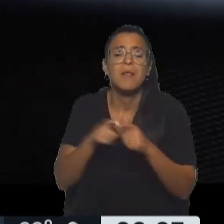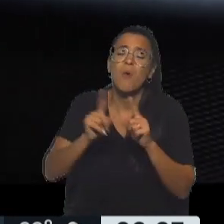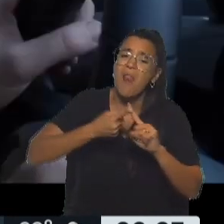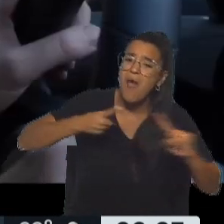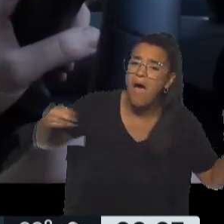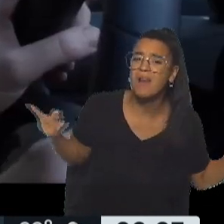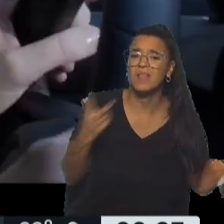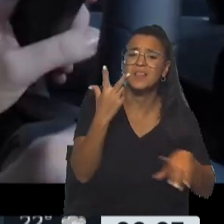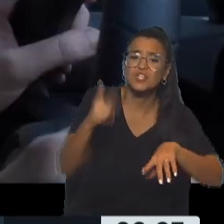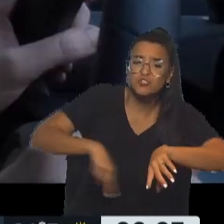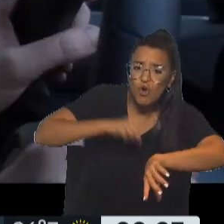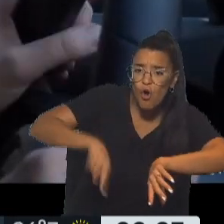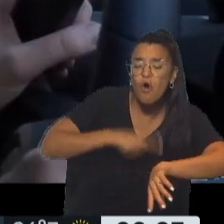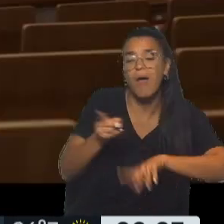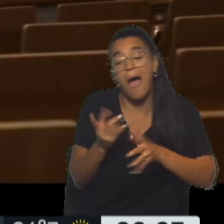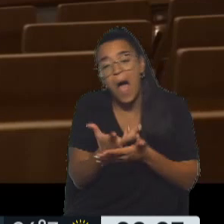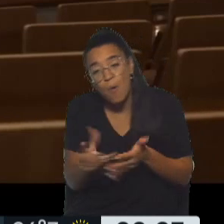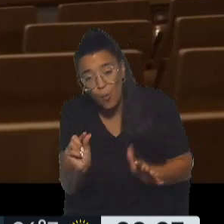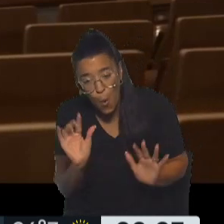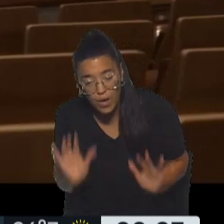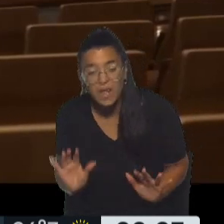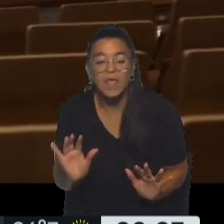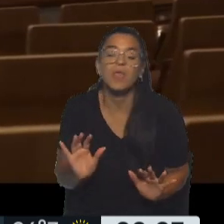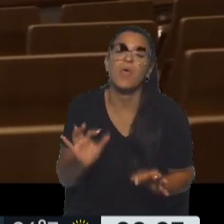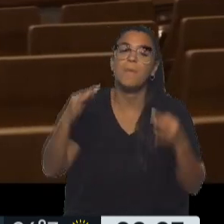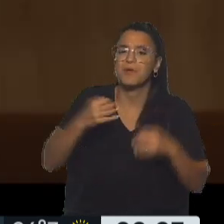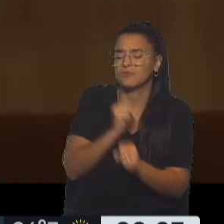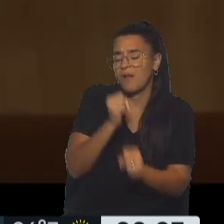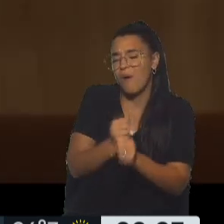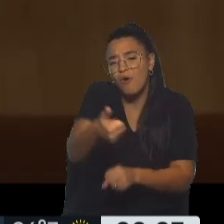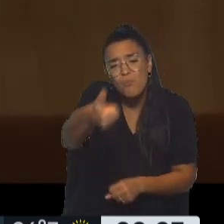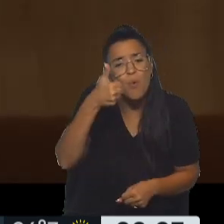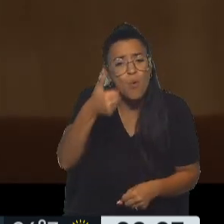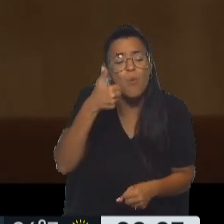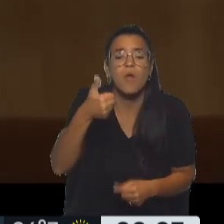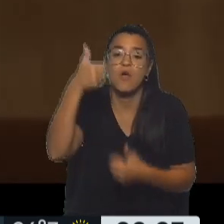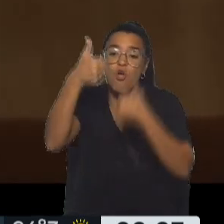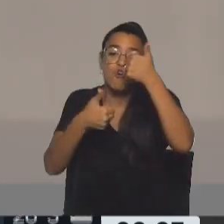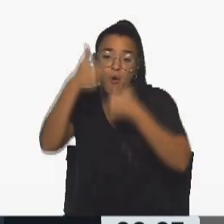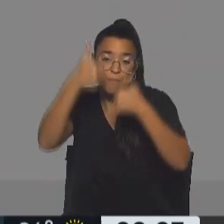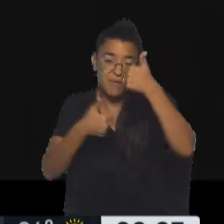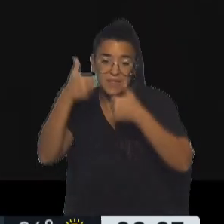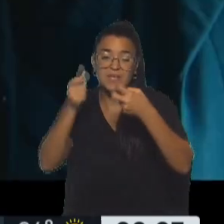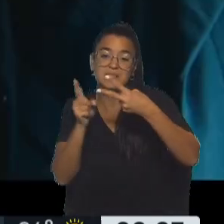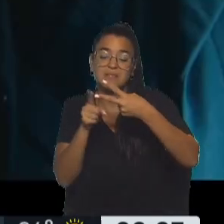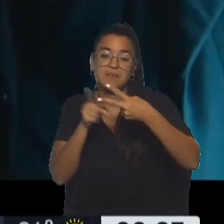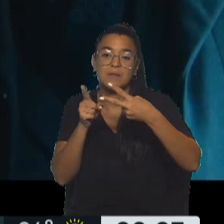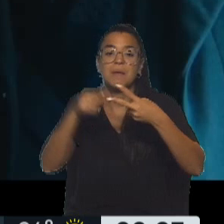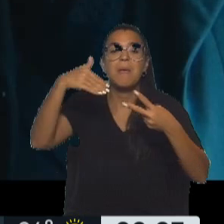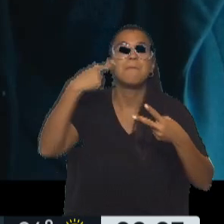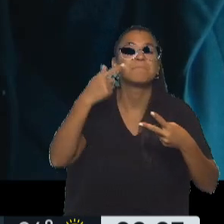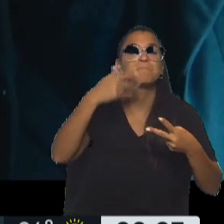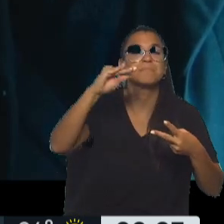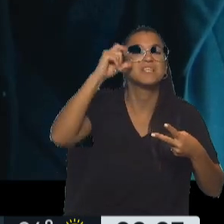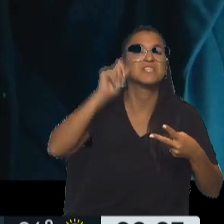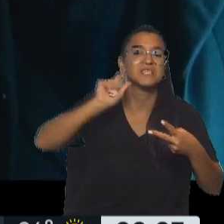de 3 horas y por momentos un toque aburrida, que Star, pero su trabajo es magnífico. Y pelea mano a mano, palmo a palmo con Michelle Yeoh de Todo en